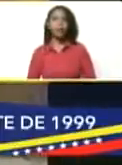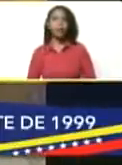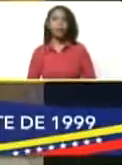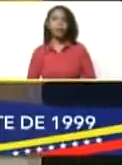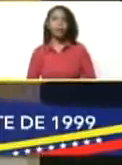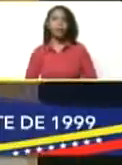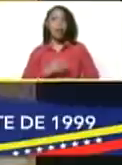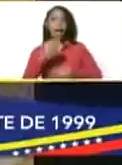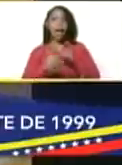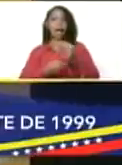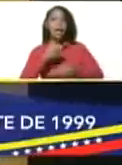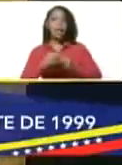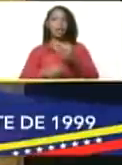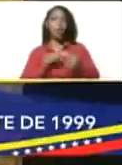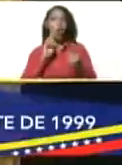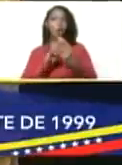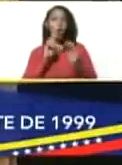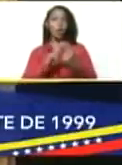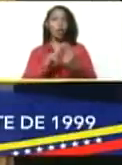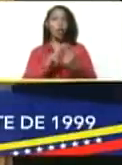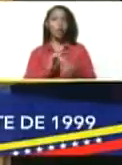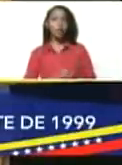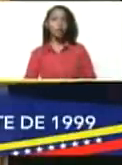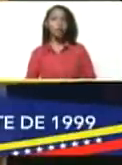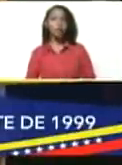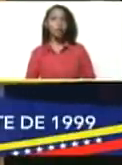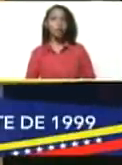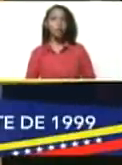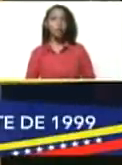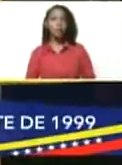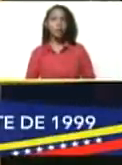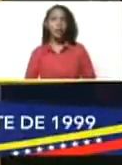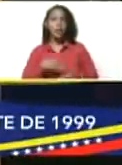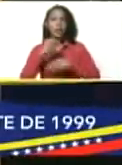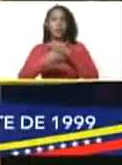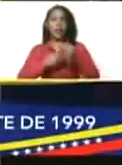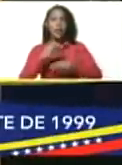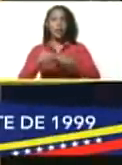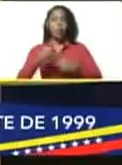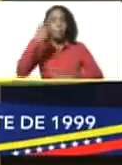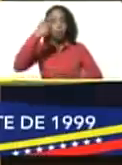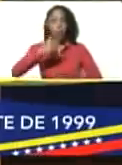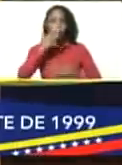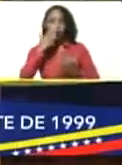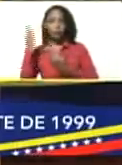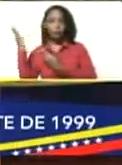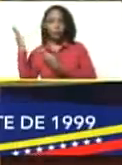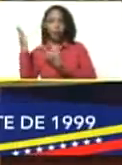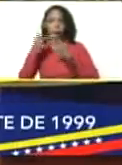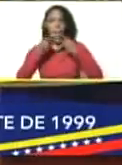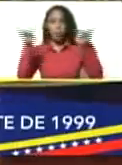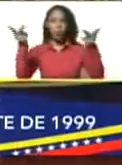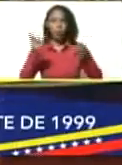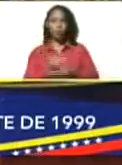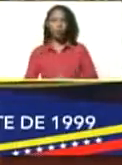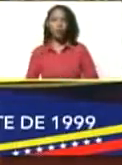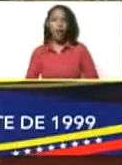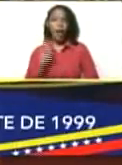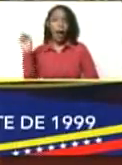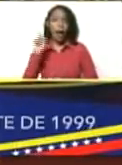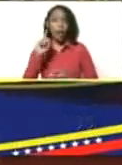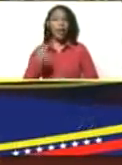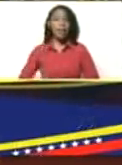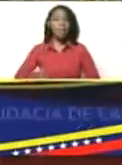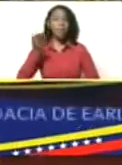se hizo conocido, se hizo público, se convirtió en un